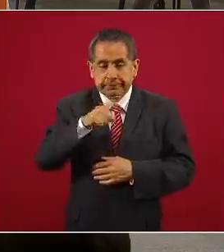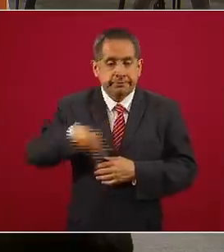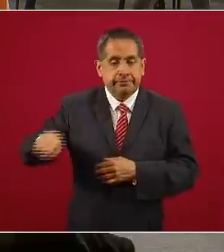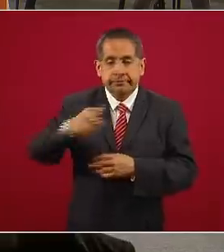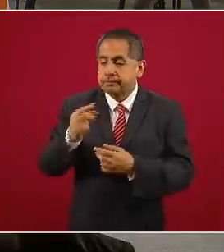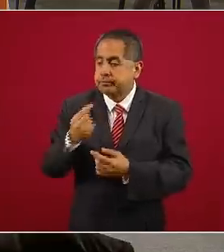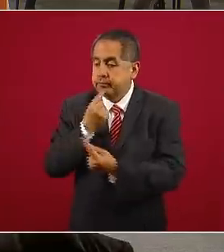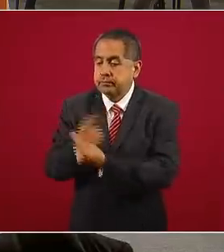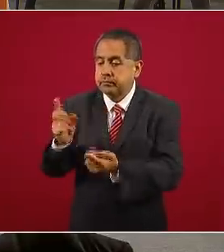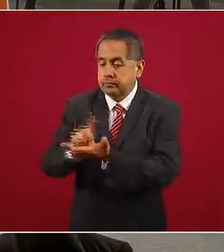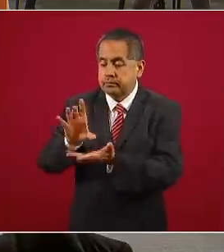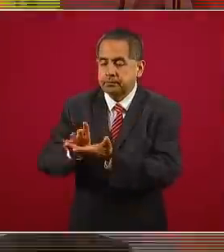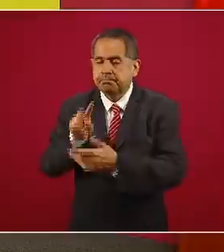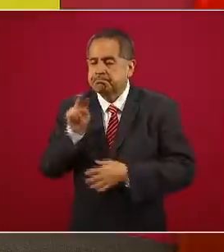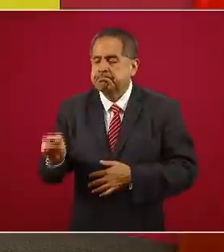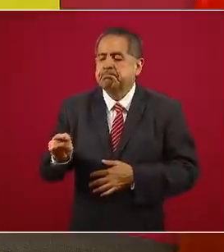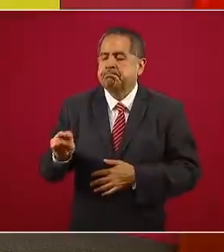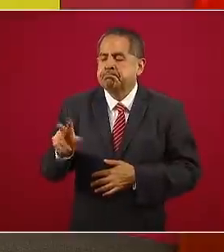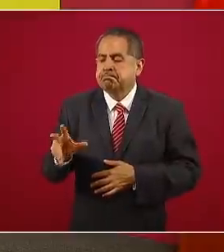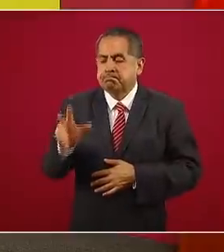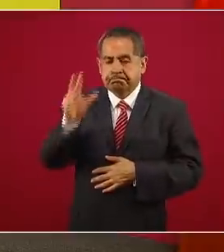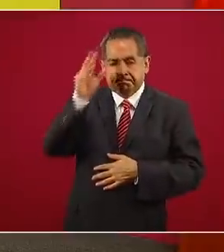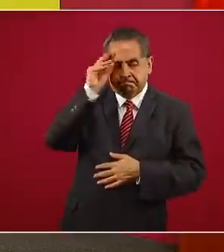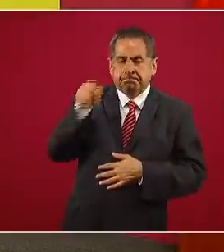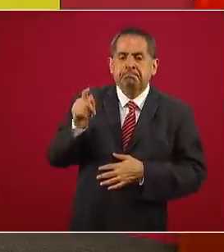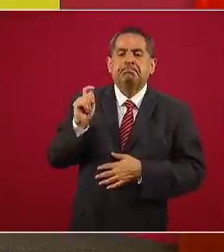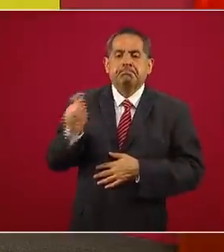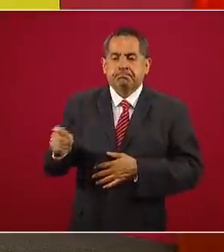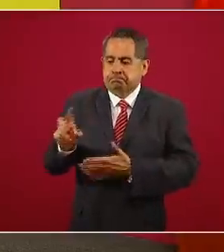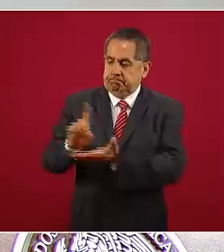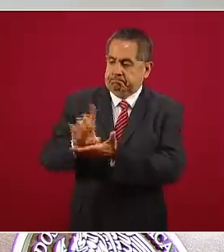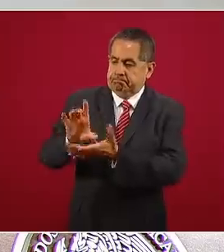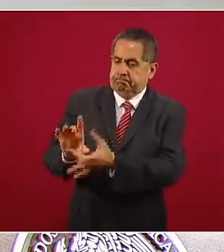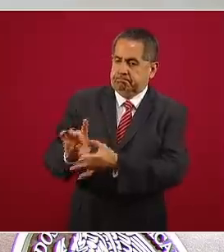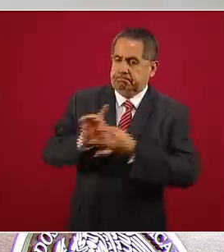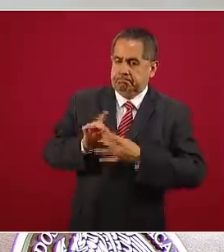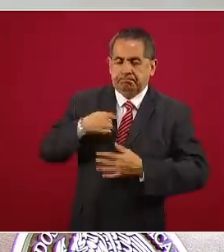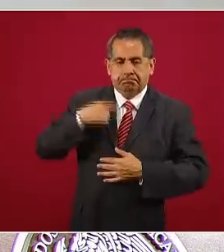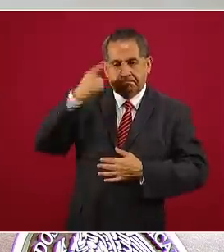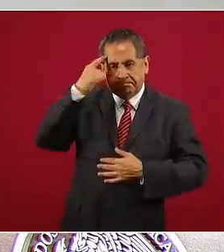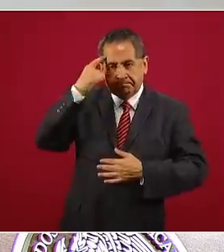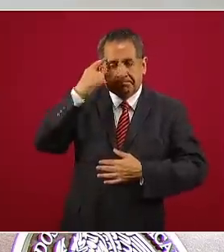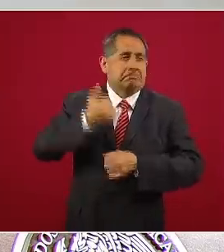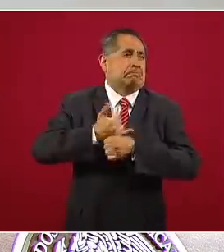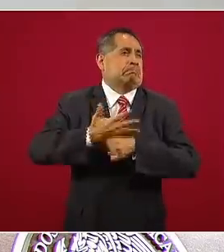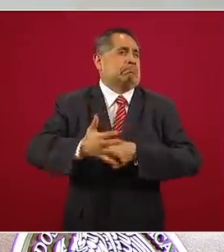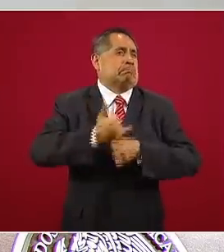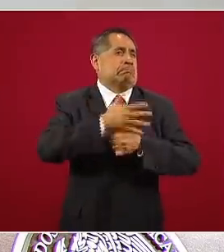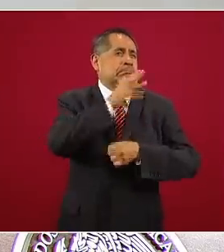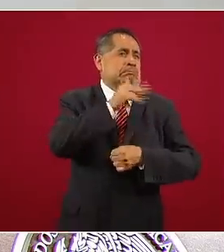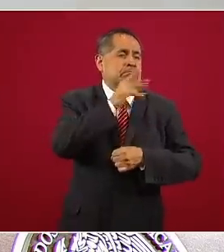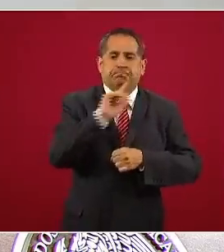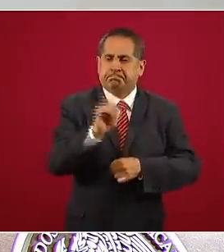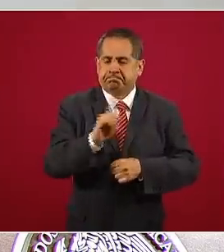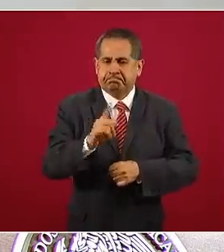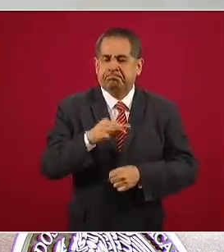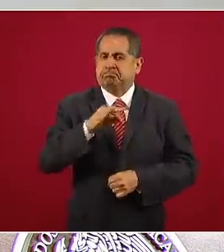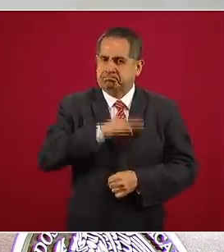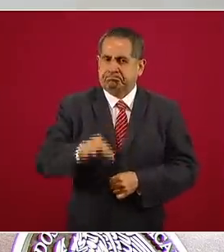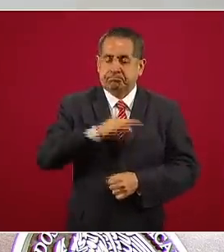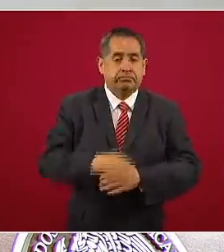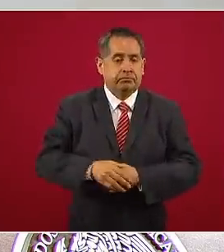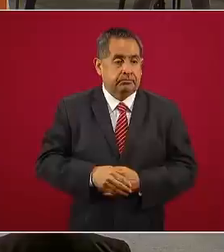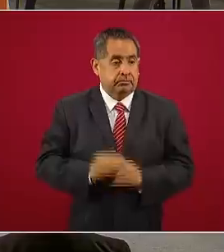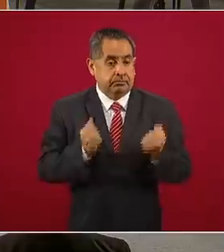discapacidad por enseñarnos que la única discapacidad es pensar que hay imposibles teletón es el fruto